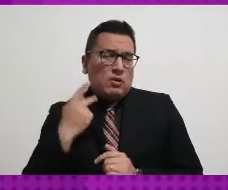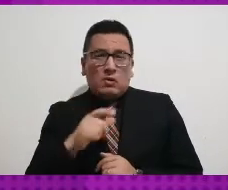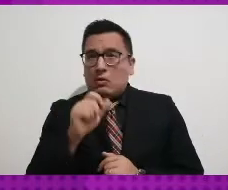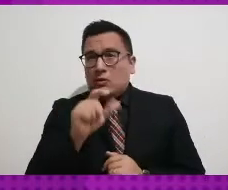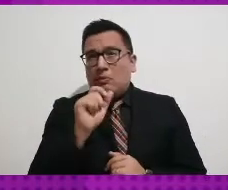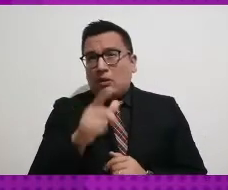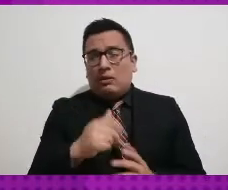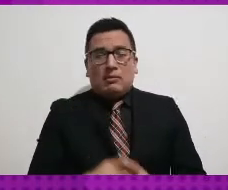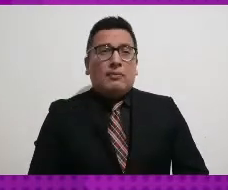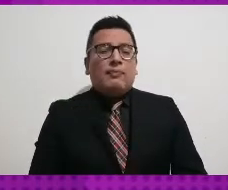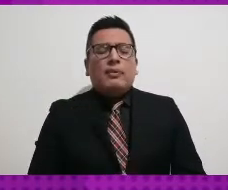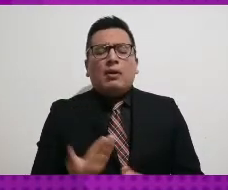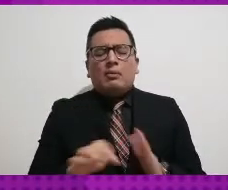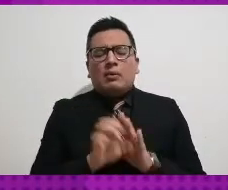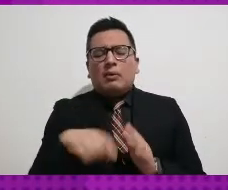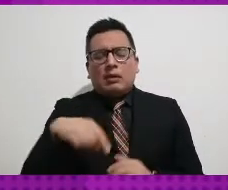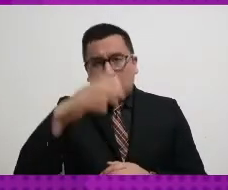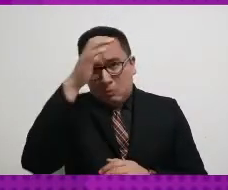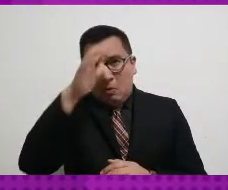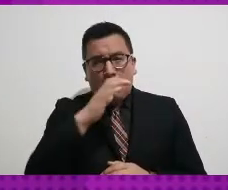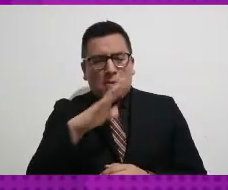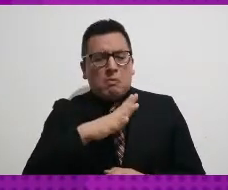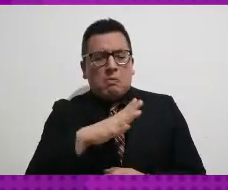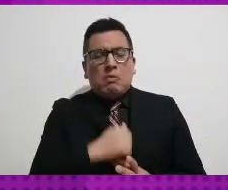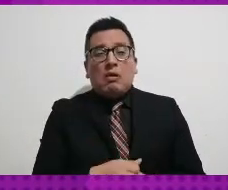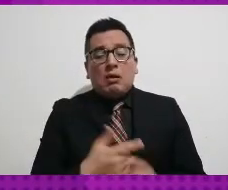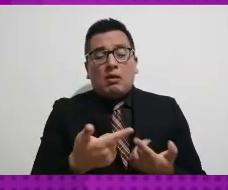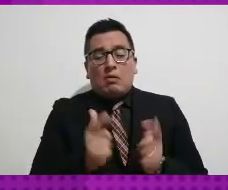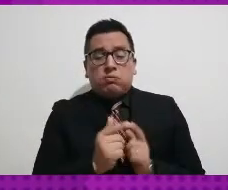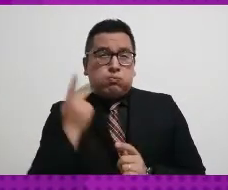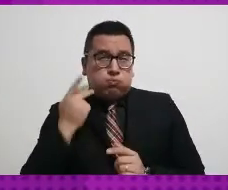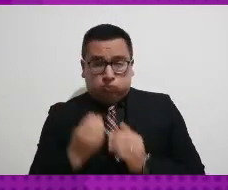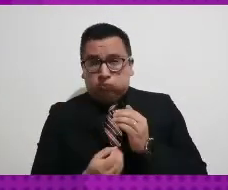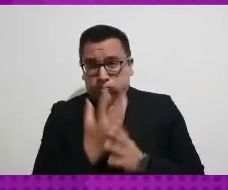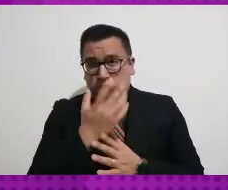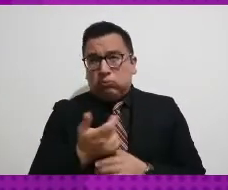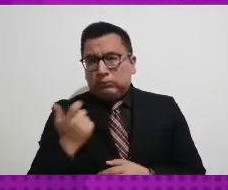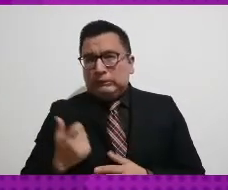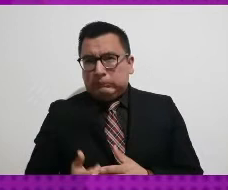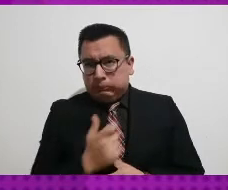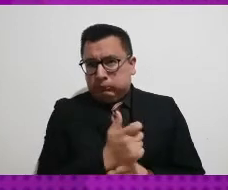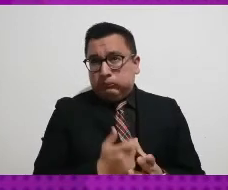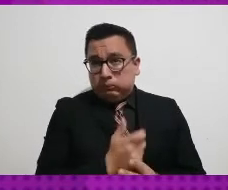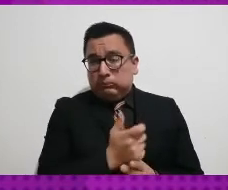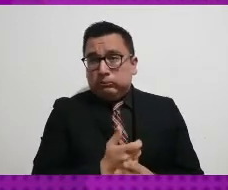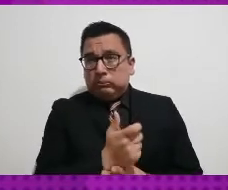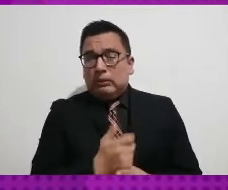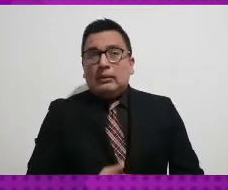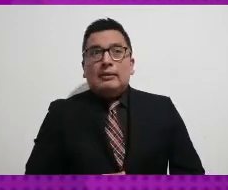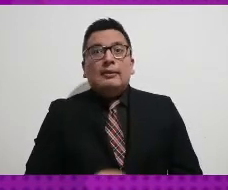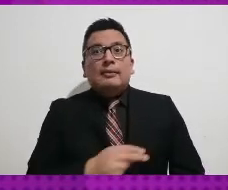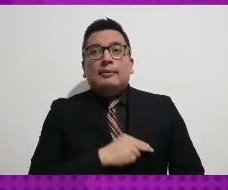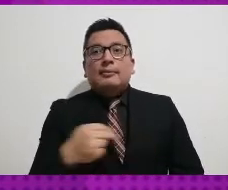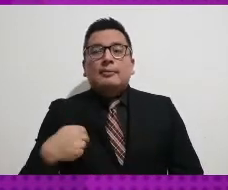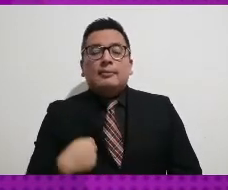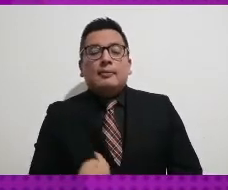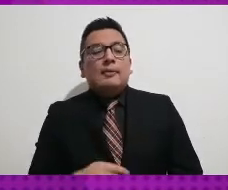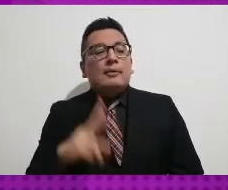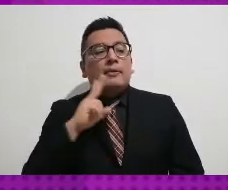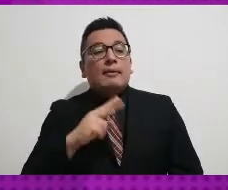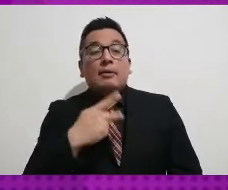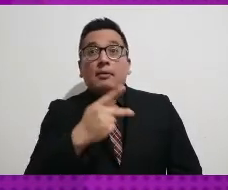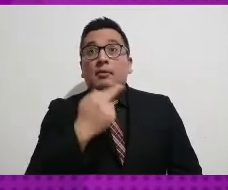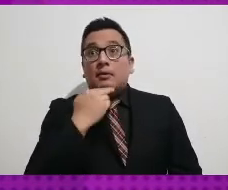nosotros, cada partido político que se crea y recibe recursos públicos, inmediatamente nosotros lo hacemos el